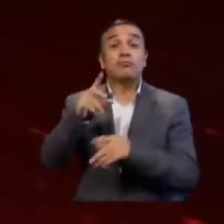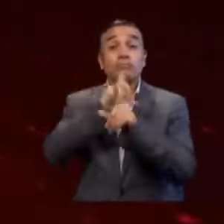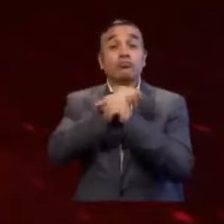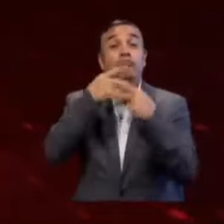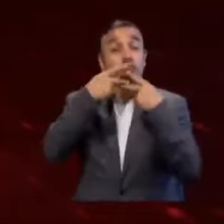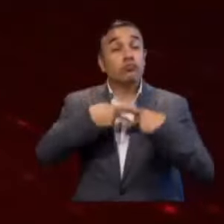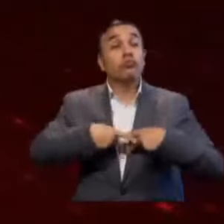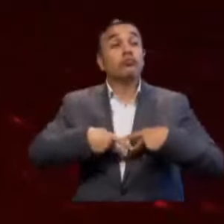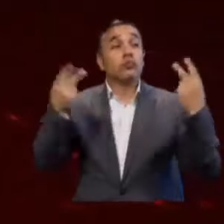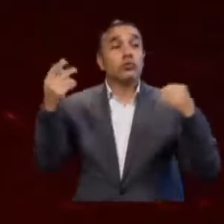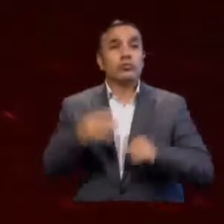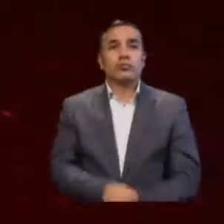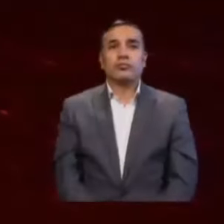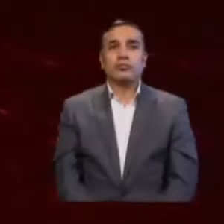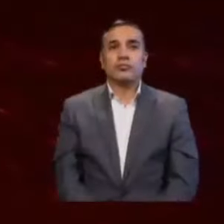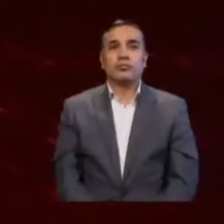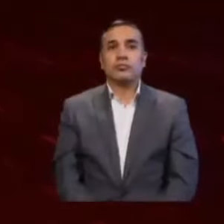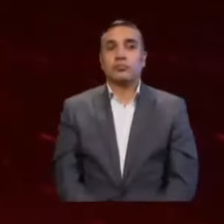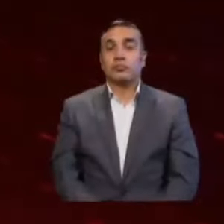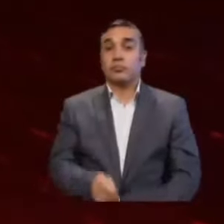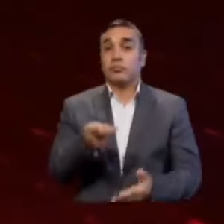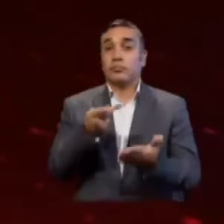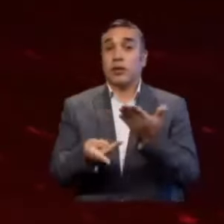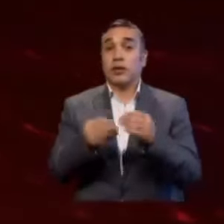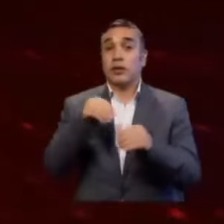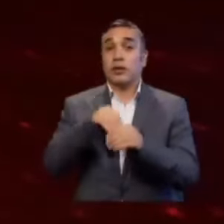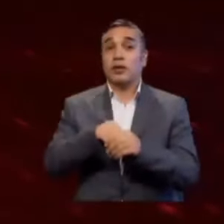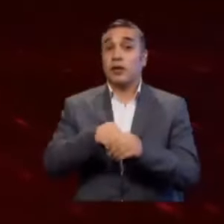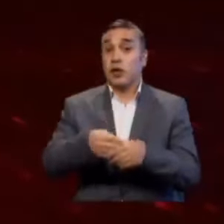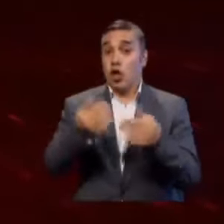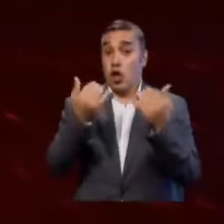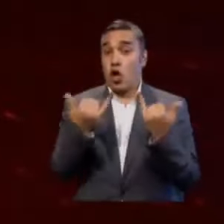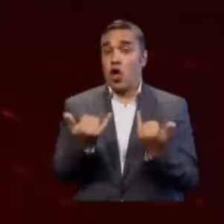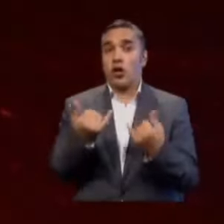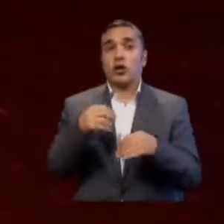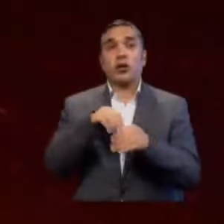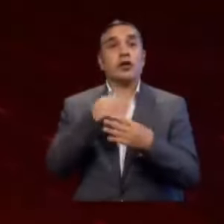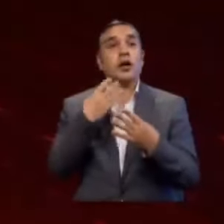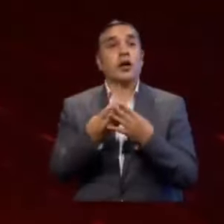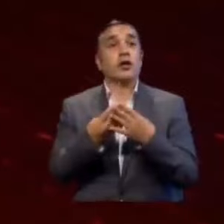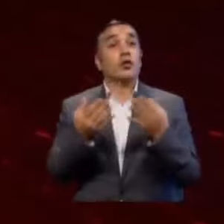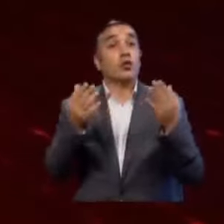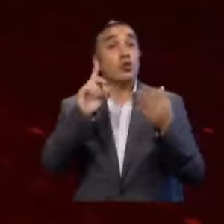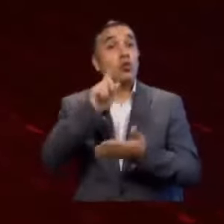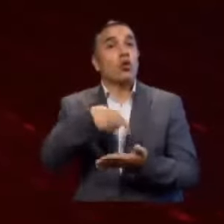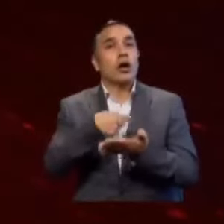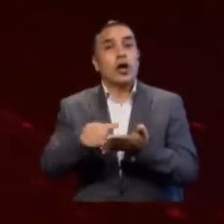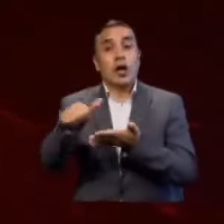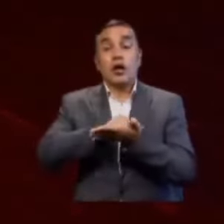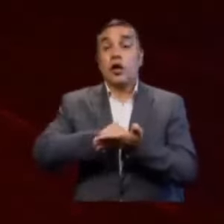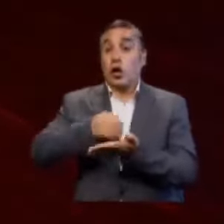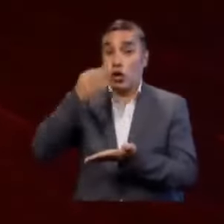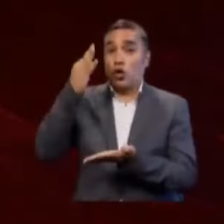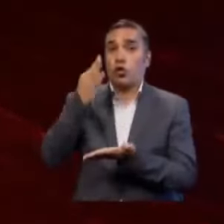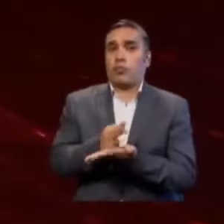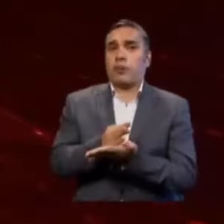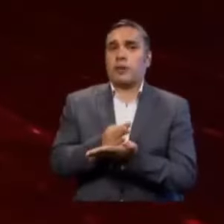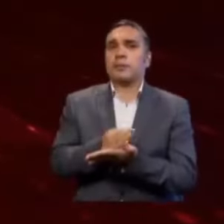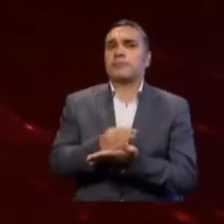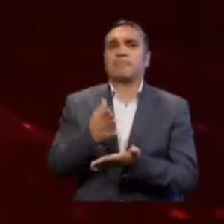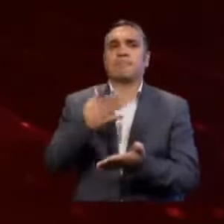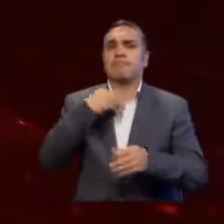pocos minutos lo siguiente: ante los hechos suscitados el día de hoy en las cárceles de Guayas, Azuay y Cotopaxi, se